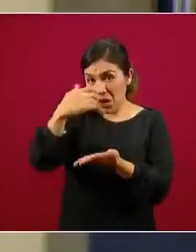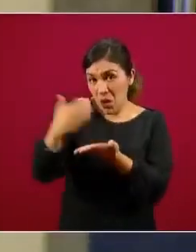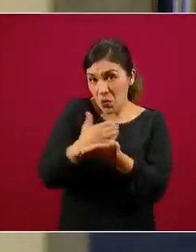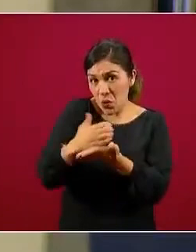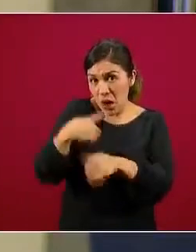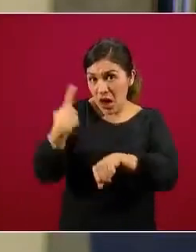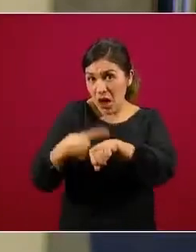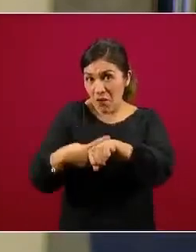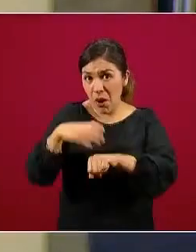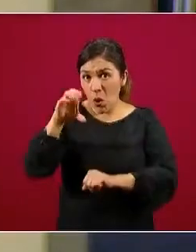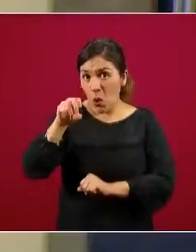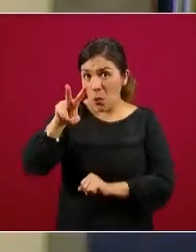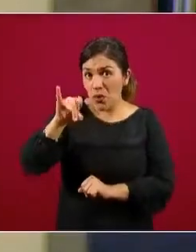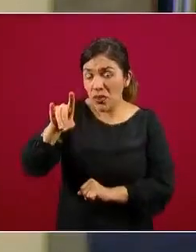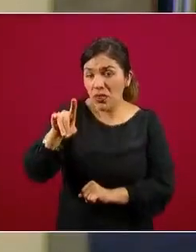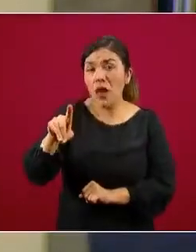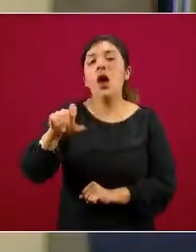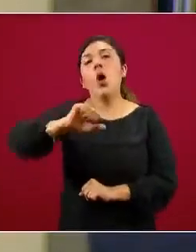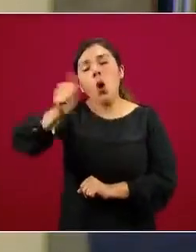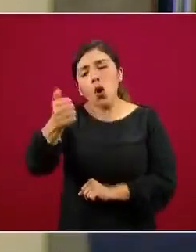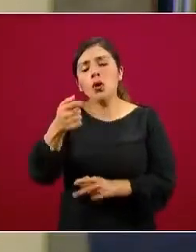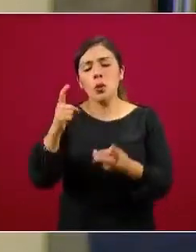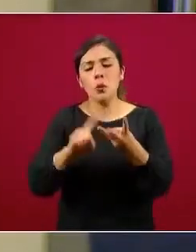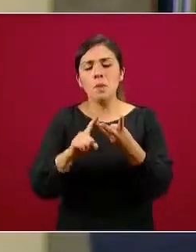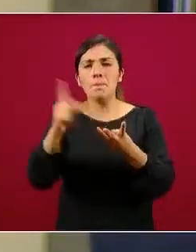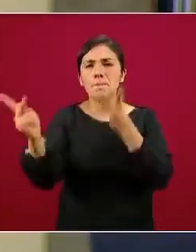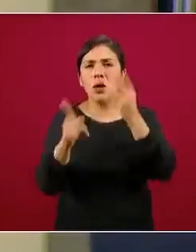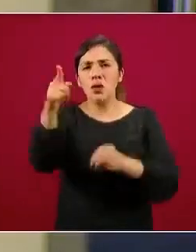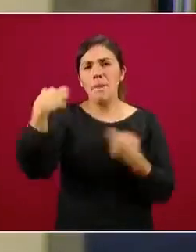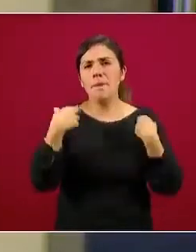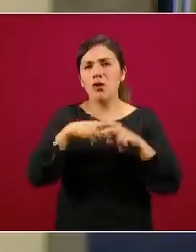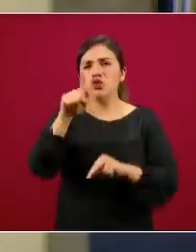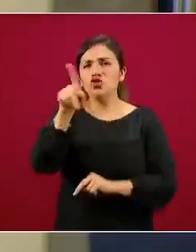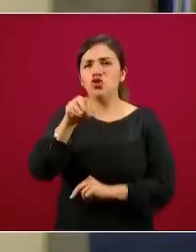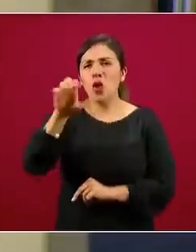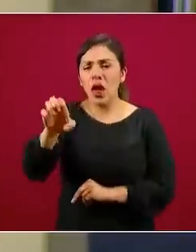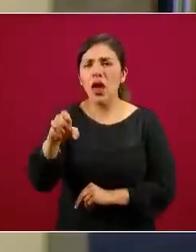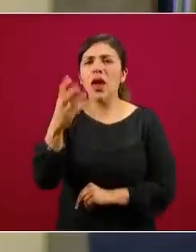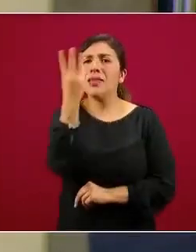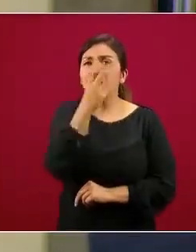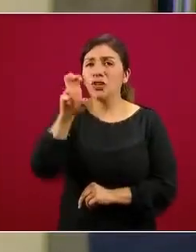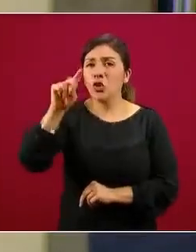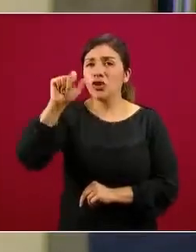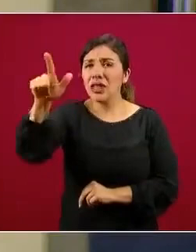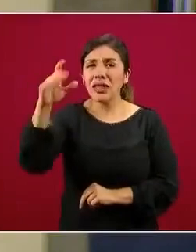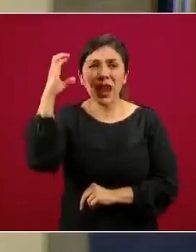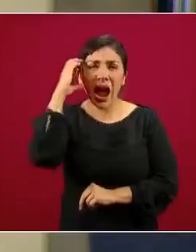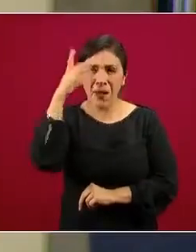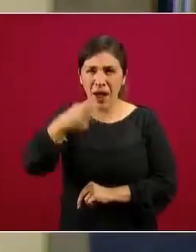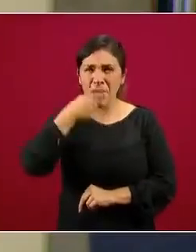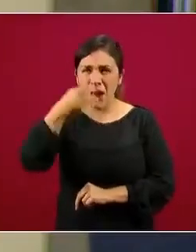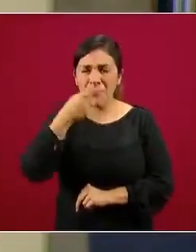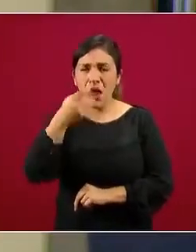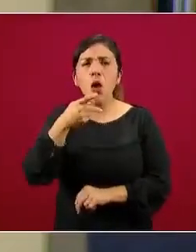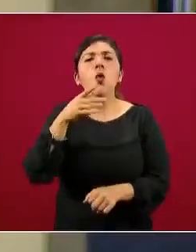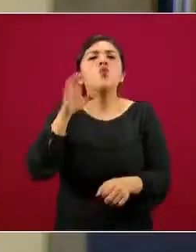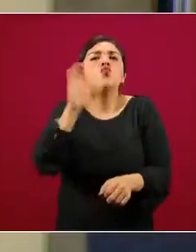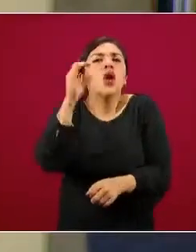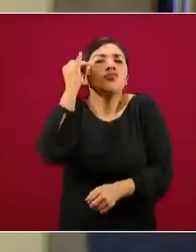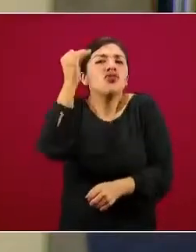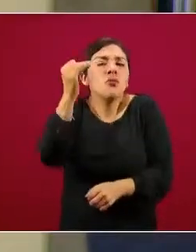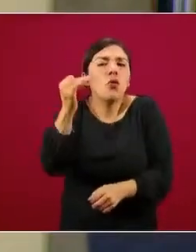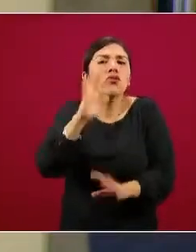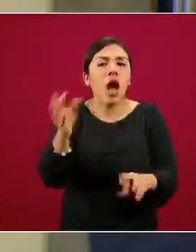enfermos con kobe preguntarle también al maestro psoe si me lo permite estás 387 camas en qué periodo